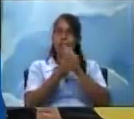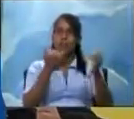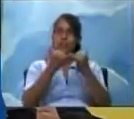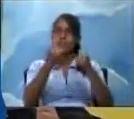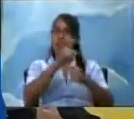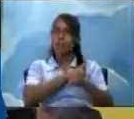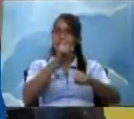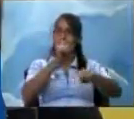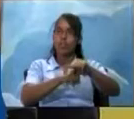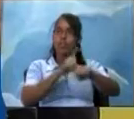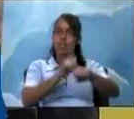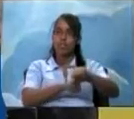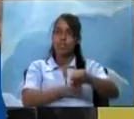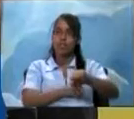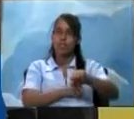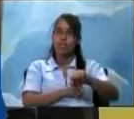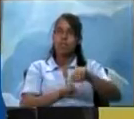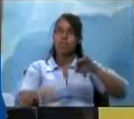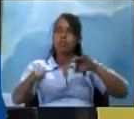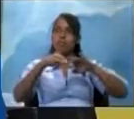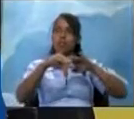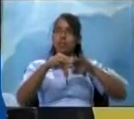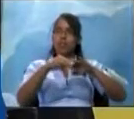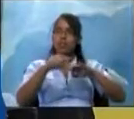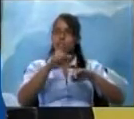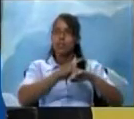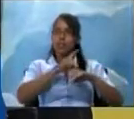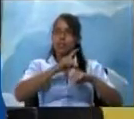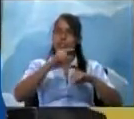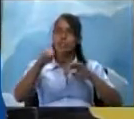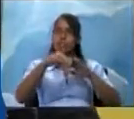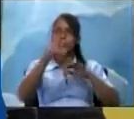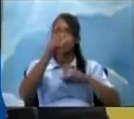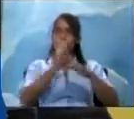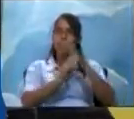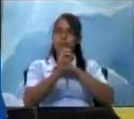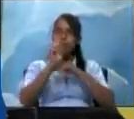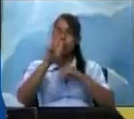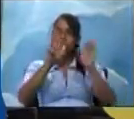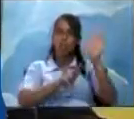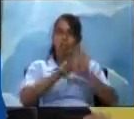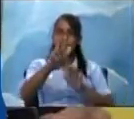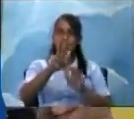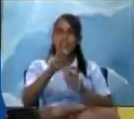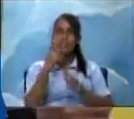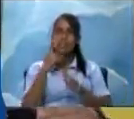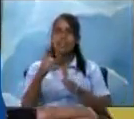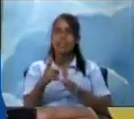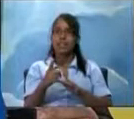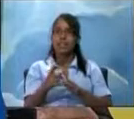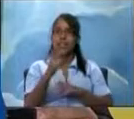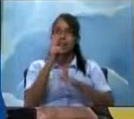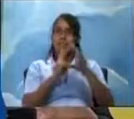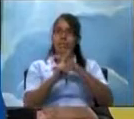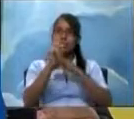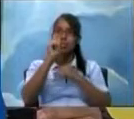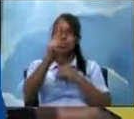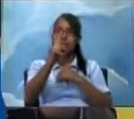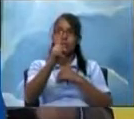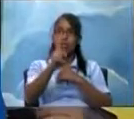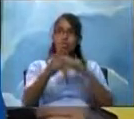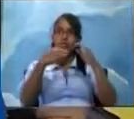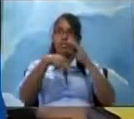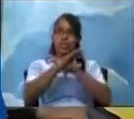acontecer al final de los tiempos? Marcos, Evangelio según San Marcos, el capítulo 13, dice en el versículo